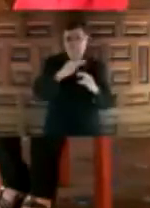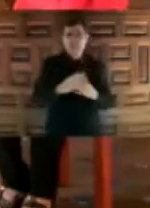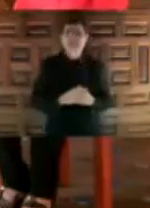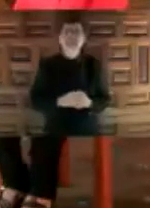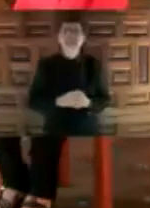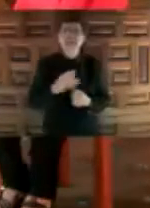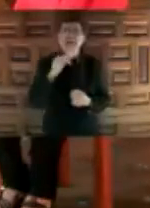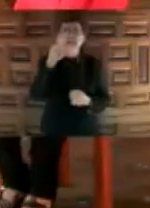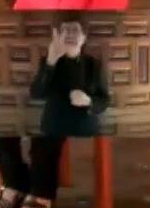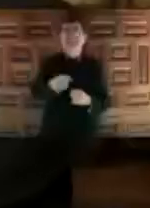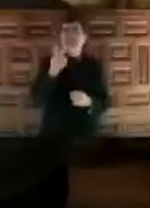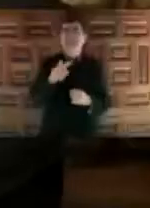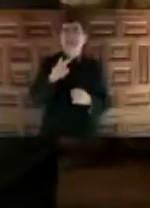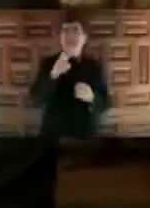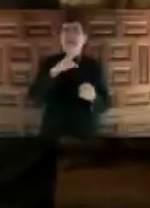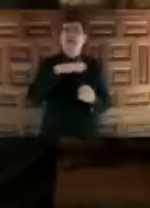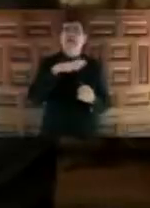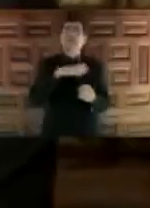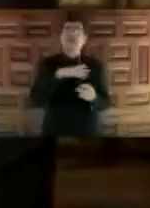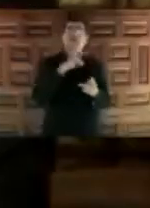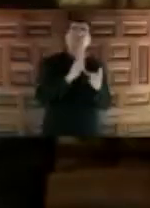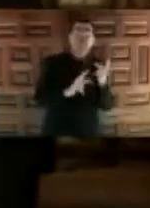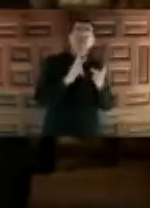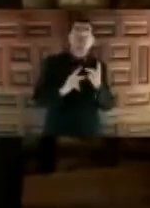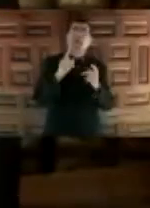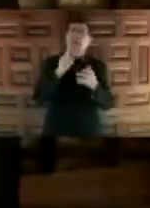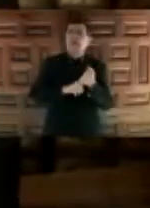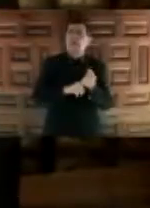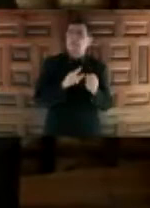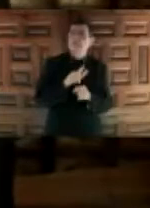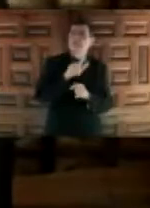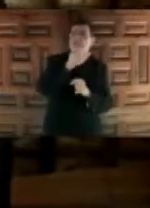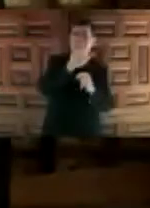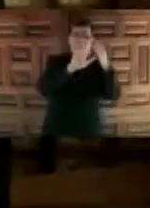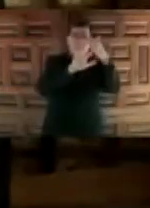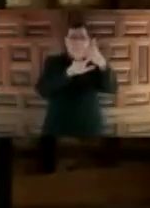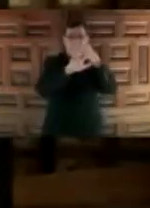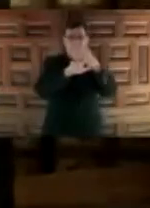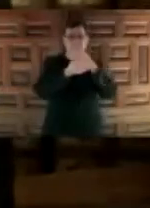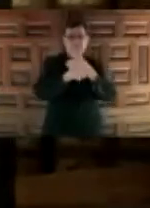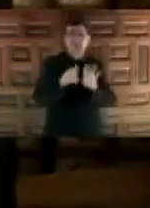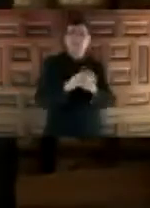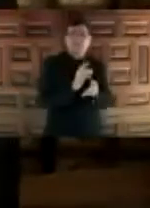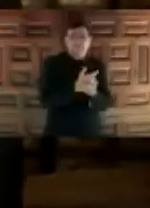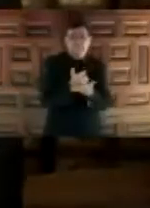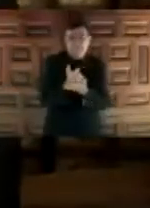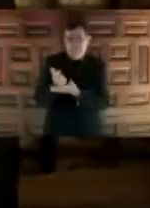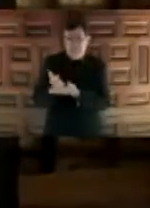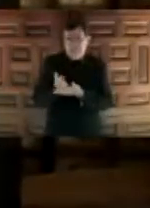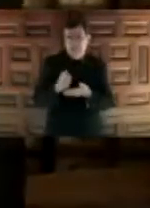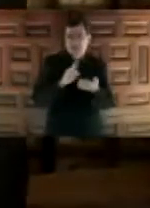¿sí? Y efectivamente tenemos segmentos en la nave, que en términos de financiamiento hay